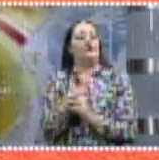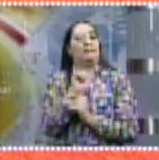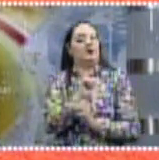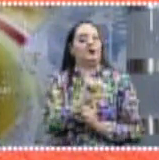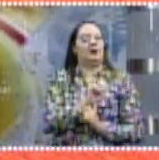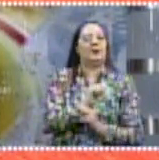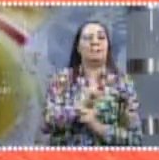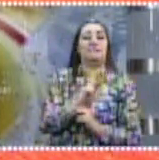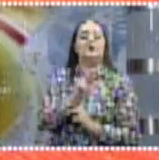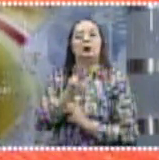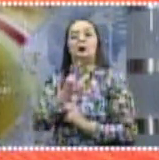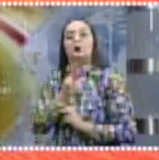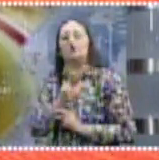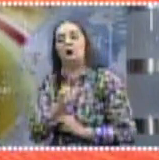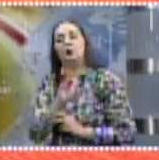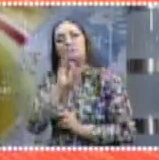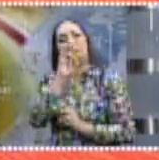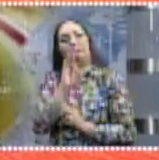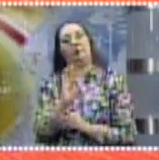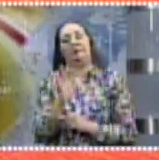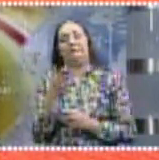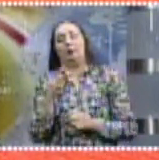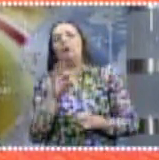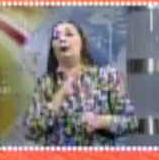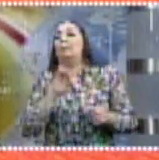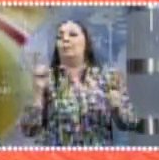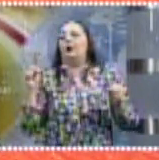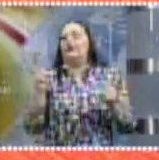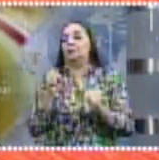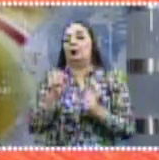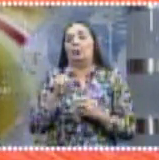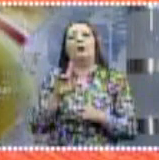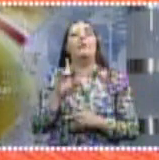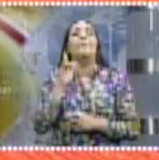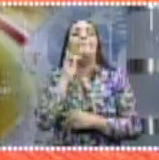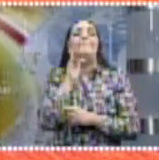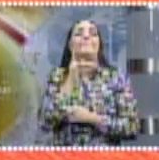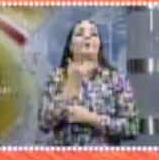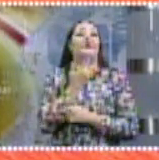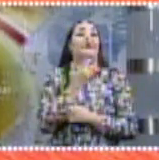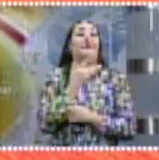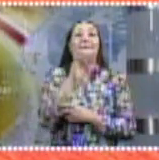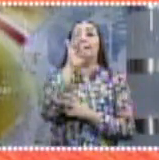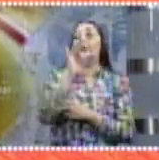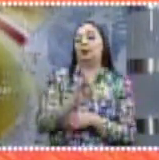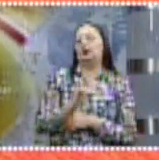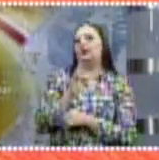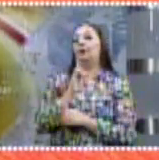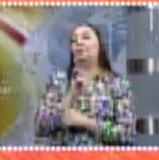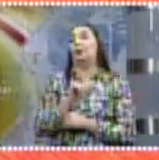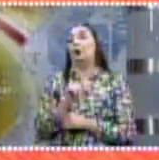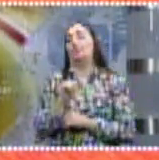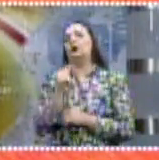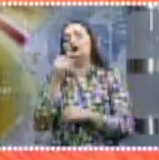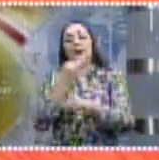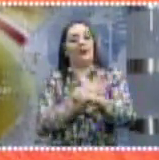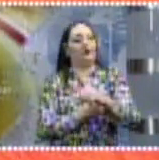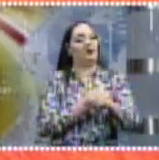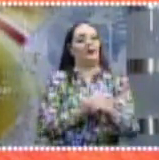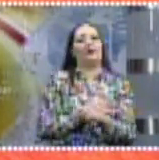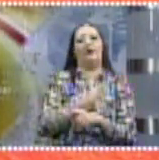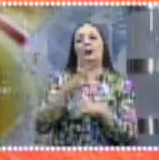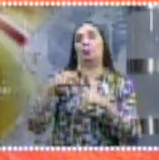y 18 grados ambiente apenas fresco 10 grados en galiana 11 en doctor arroyo por la tarde un día más con